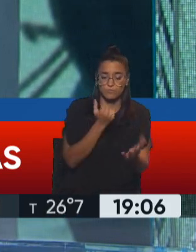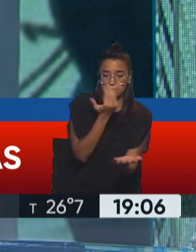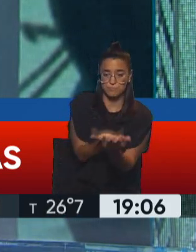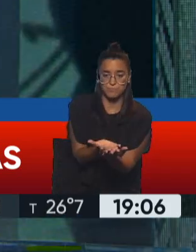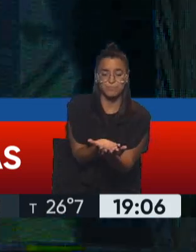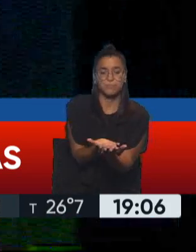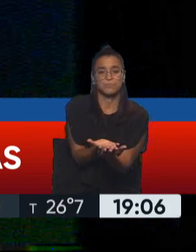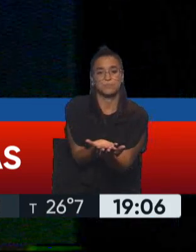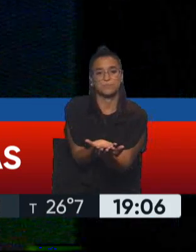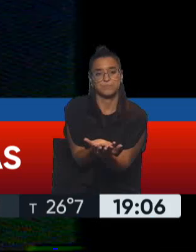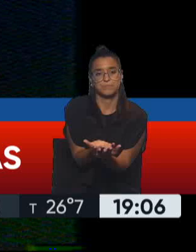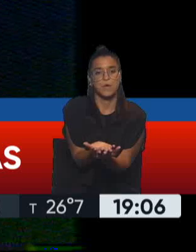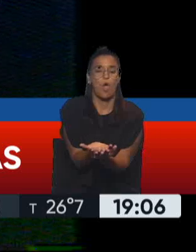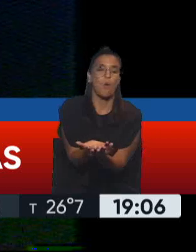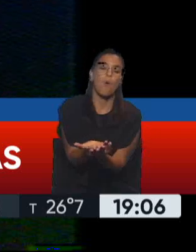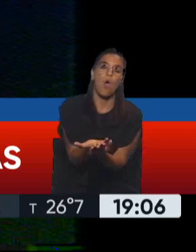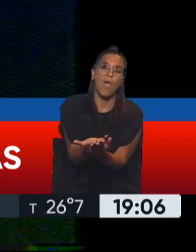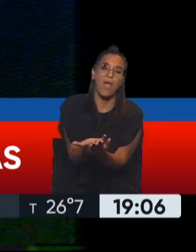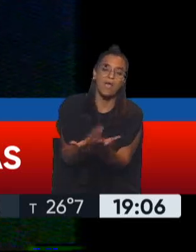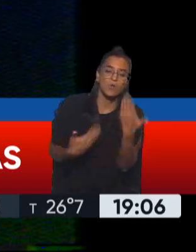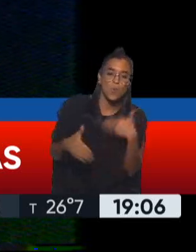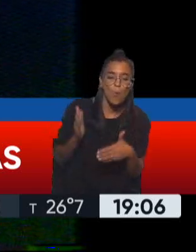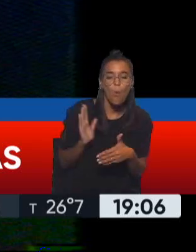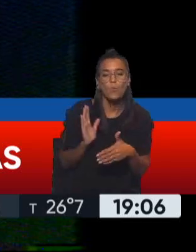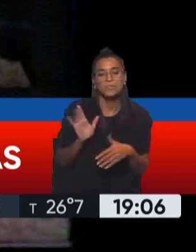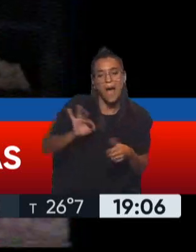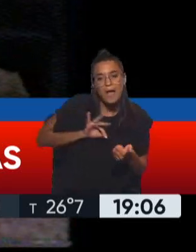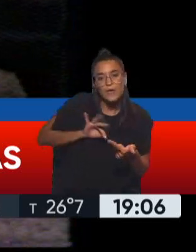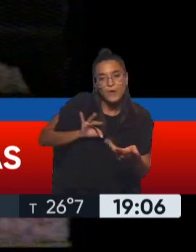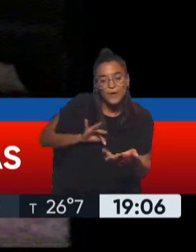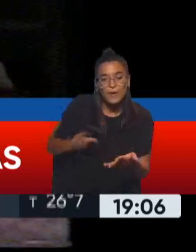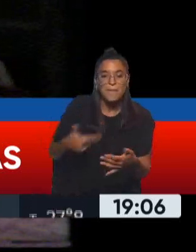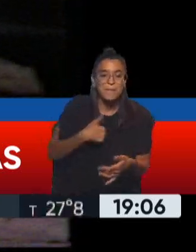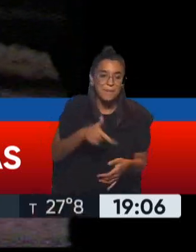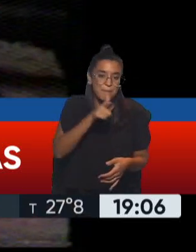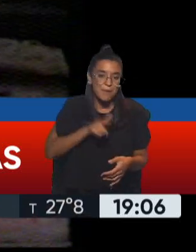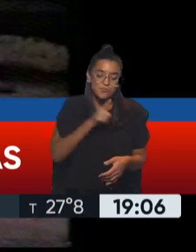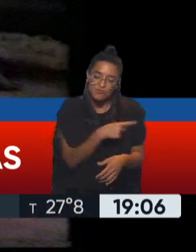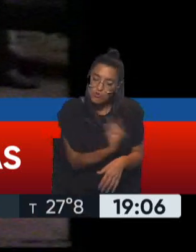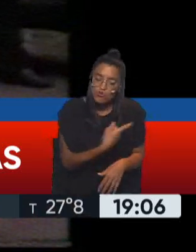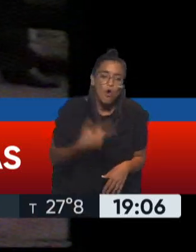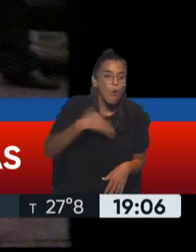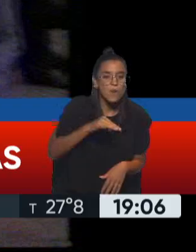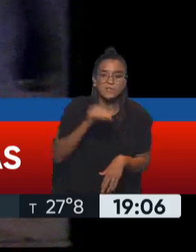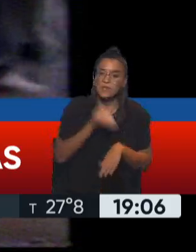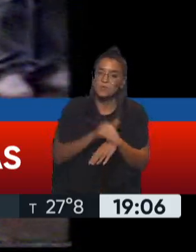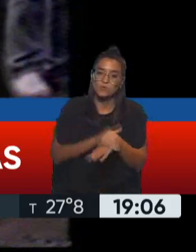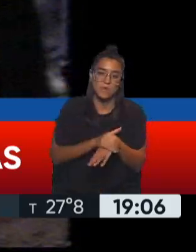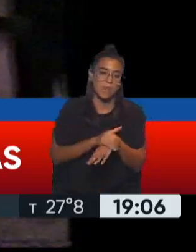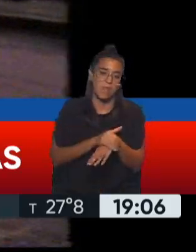ver, con la excusa de cada año, me parece que tenemos la obligación y la